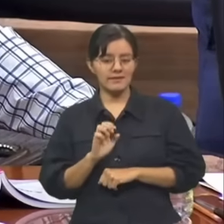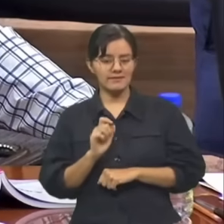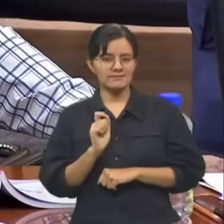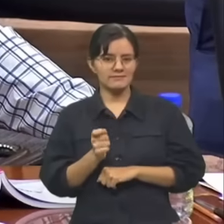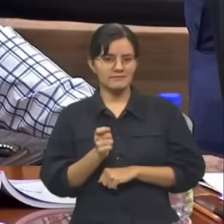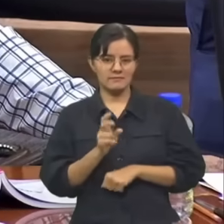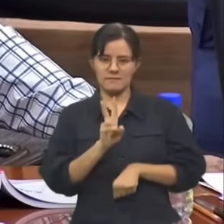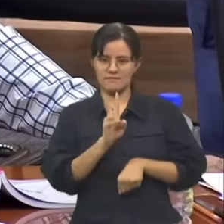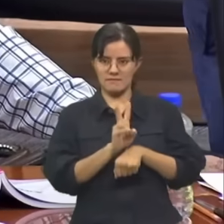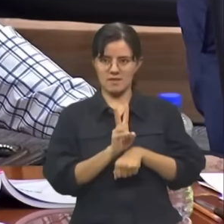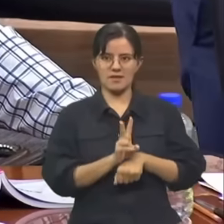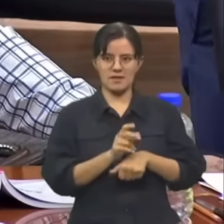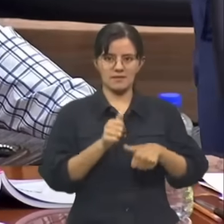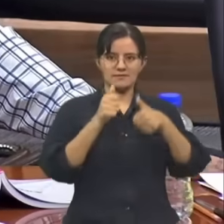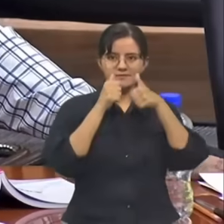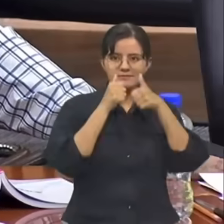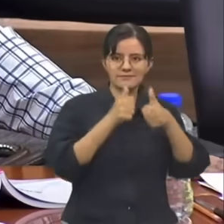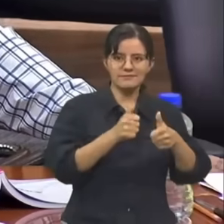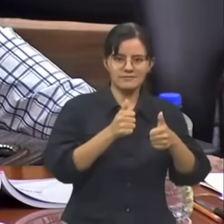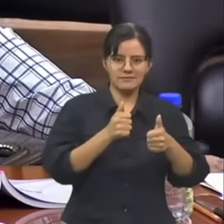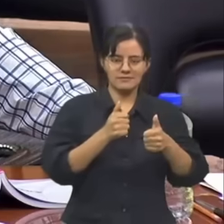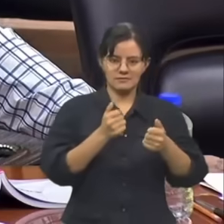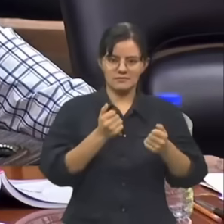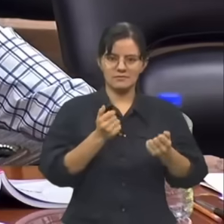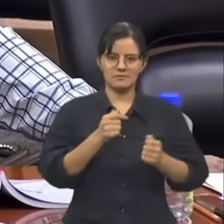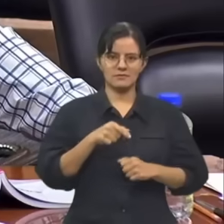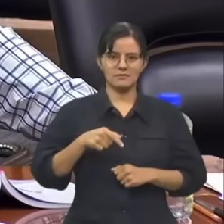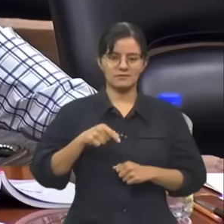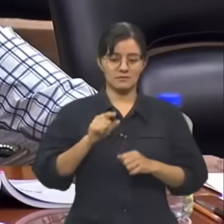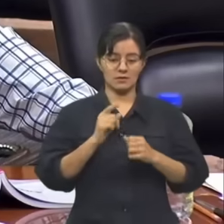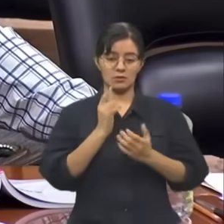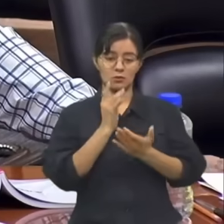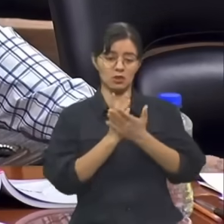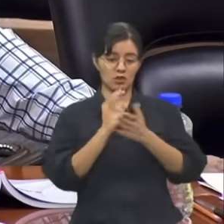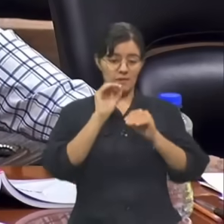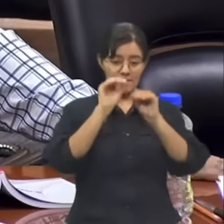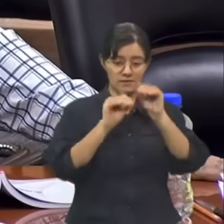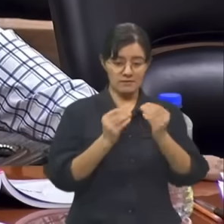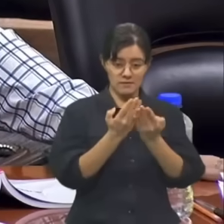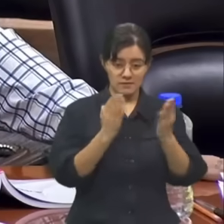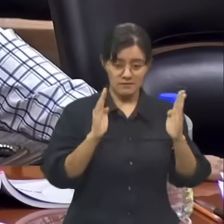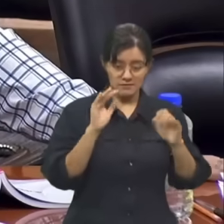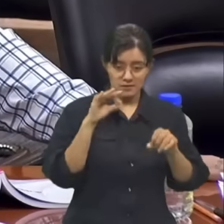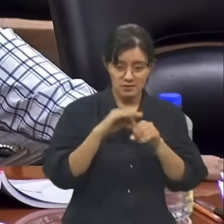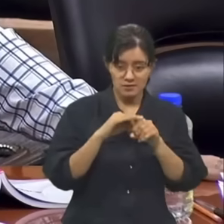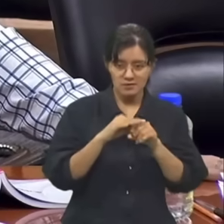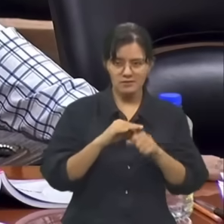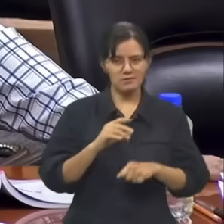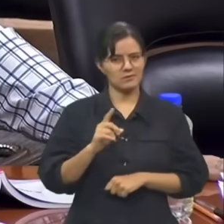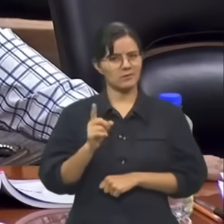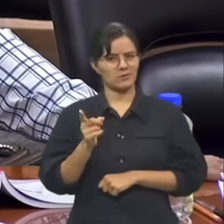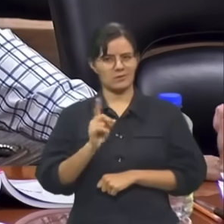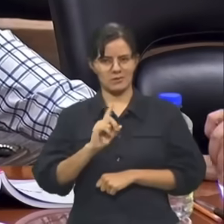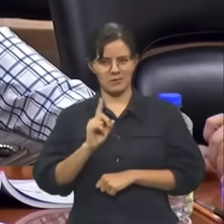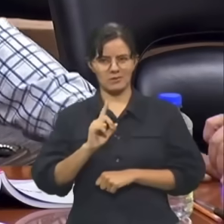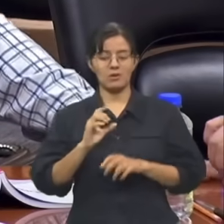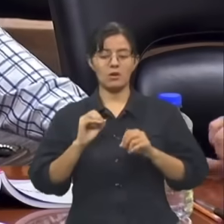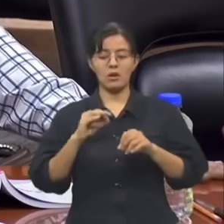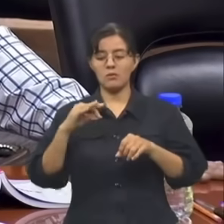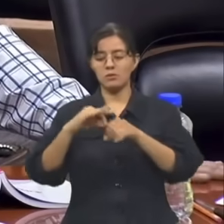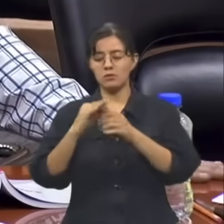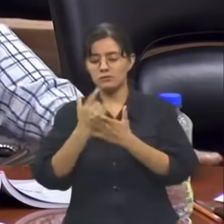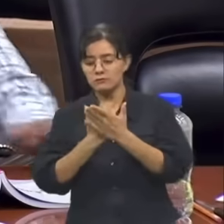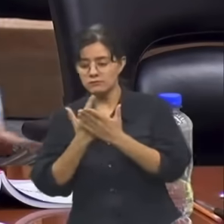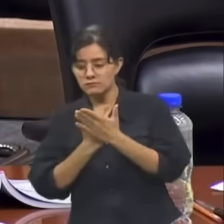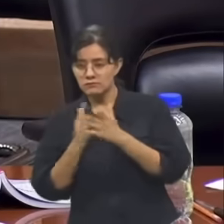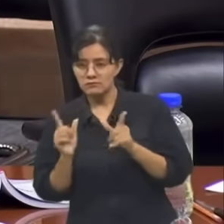árbitro no solo instala casillas y cuenta votos el INE es